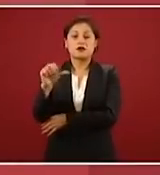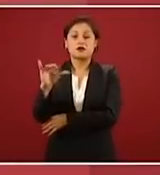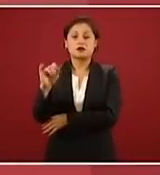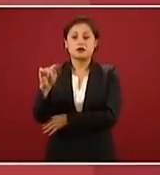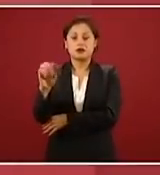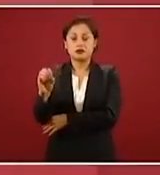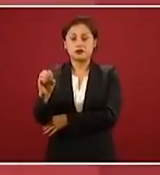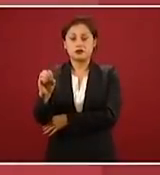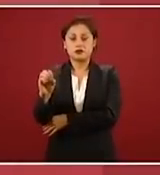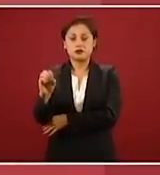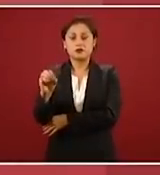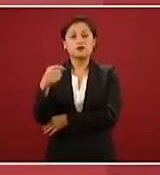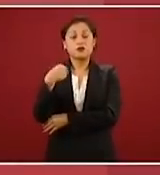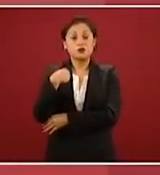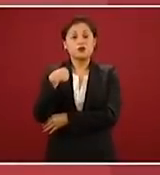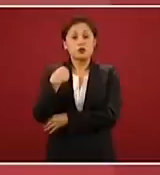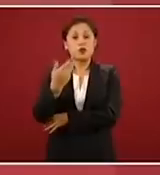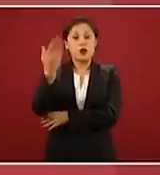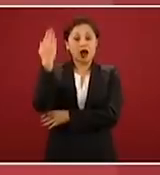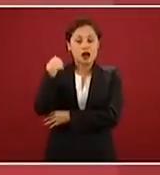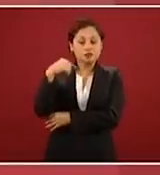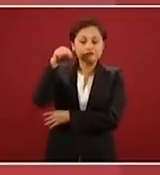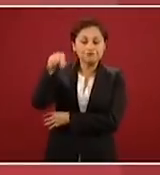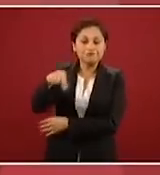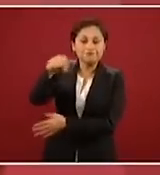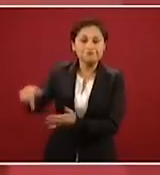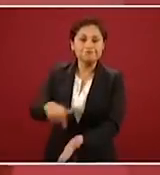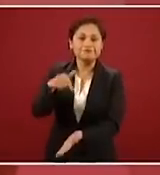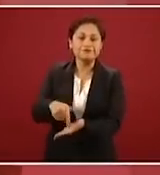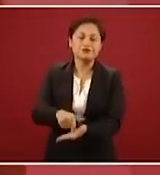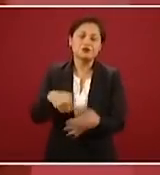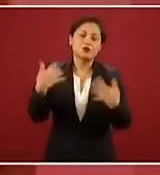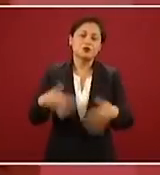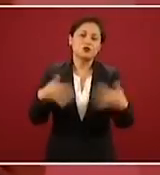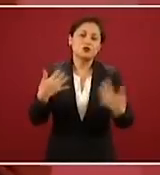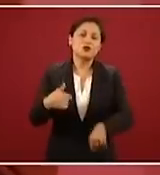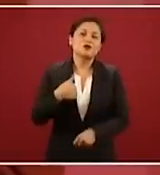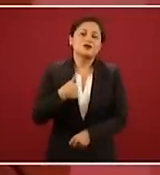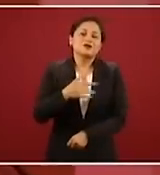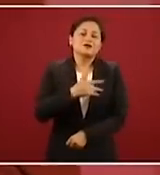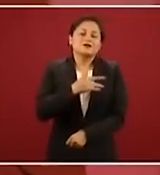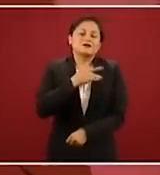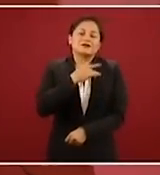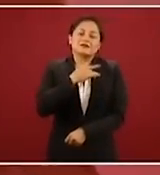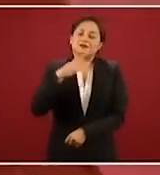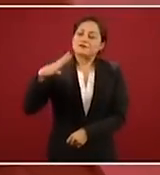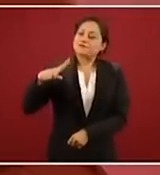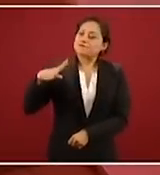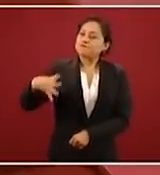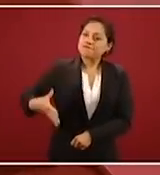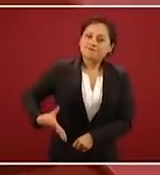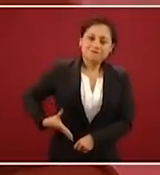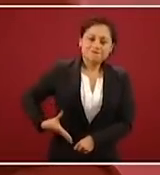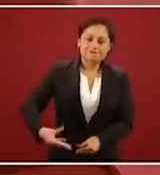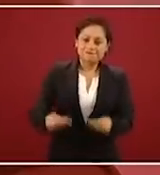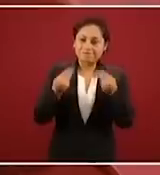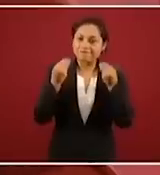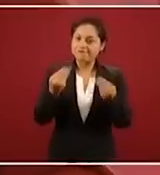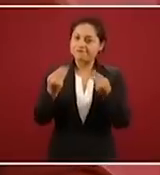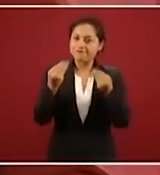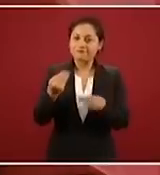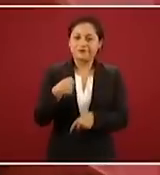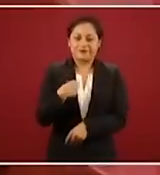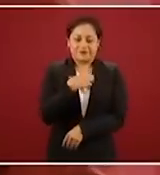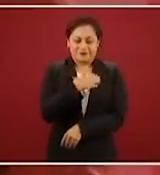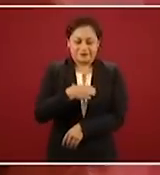Me siento orgullosa, me siento contenta de haber tocado, de haber